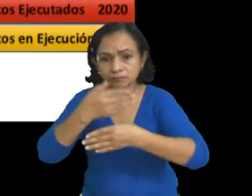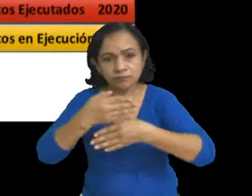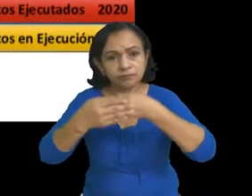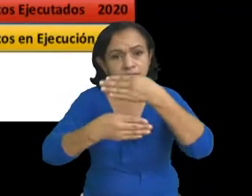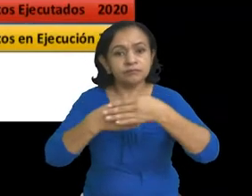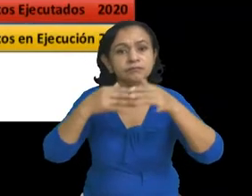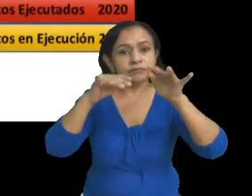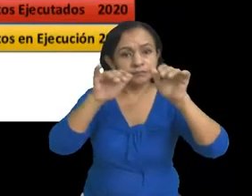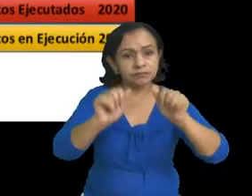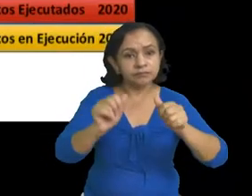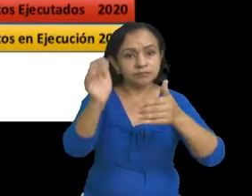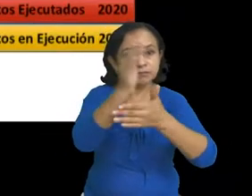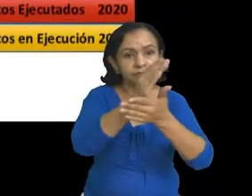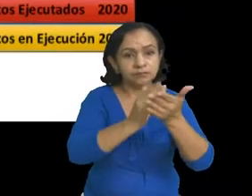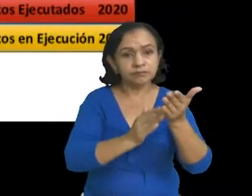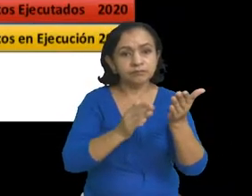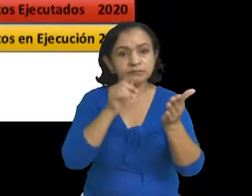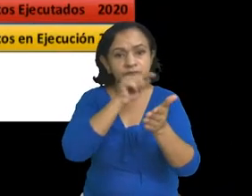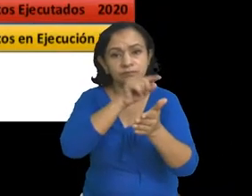están construyendo porque